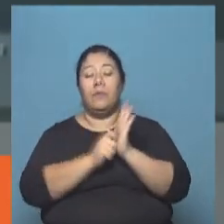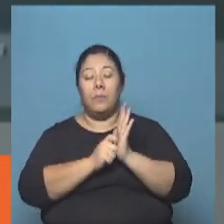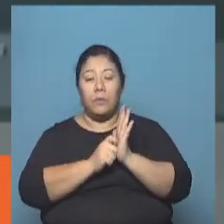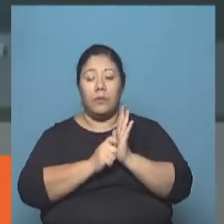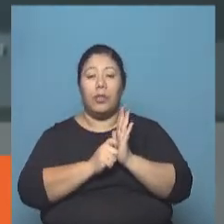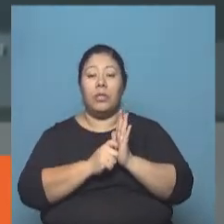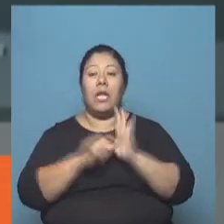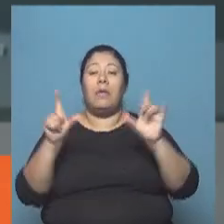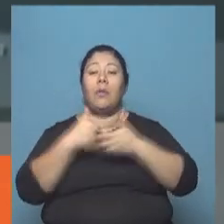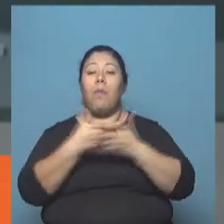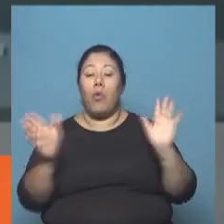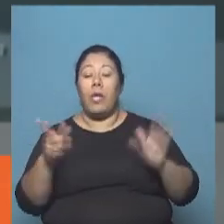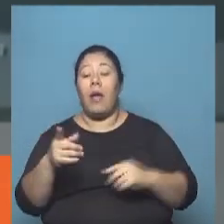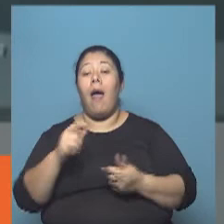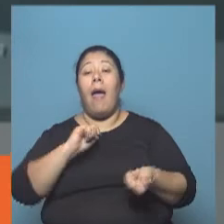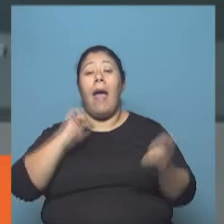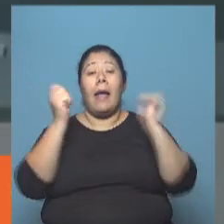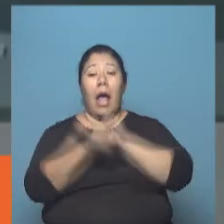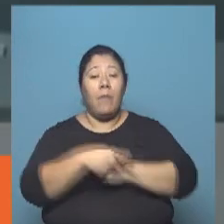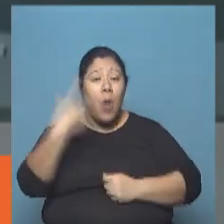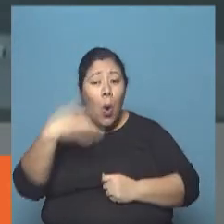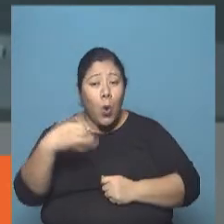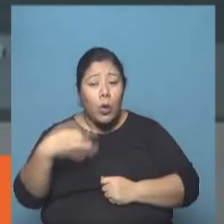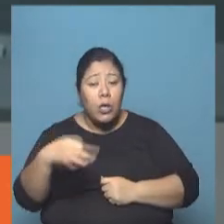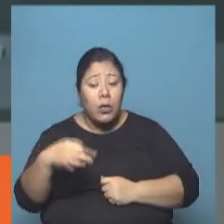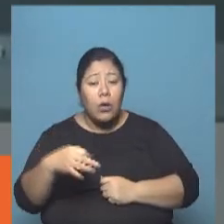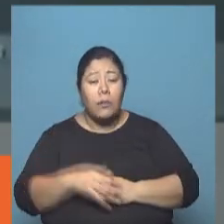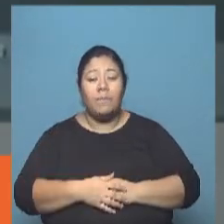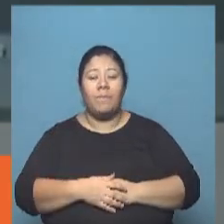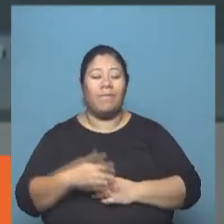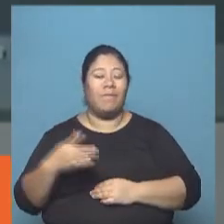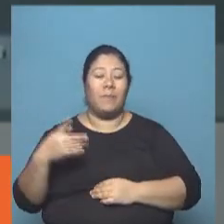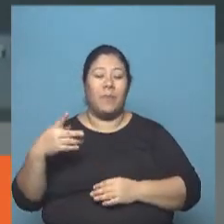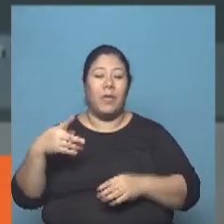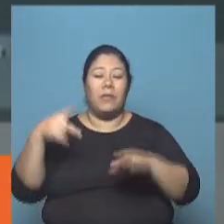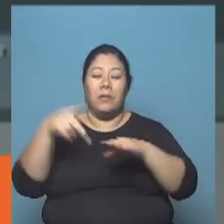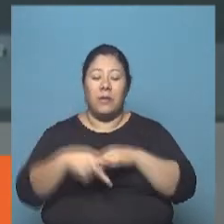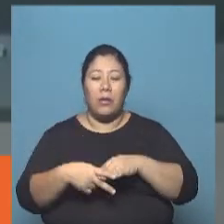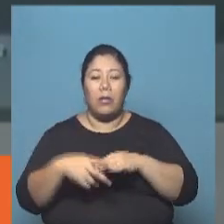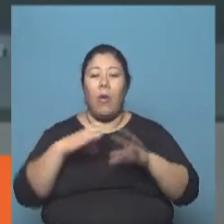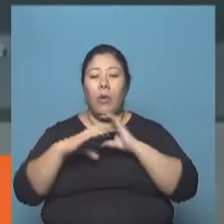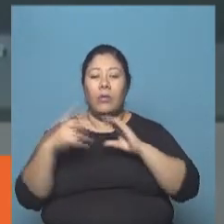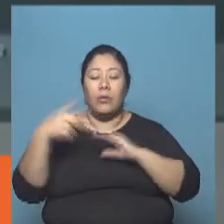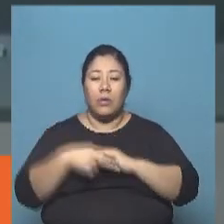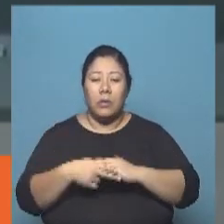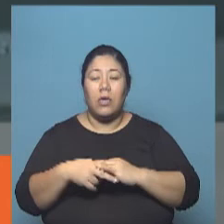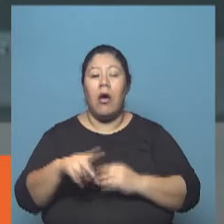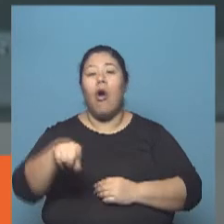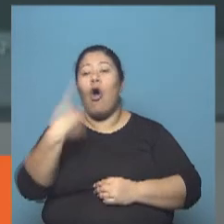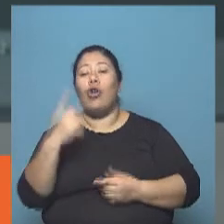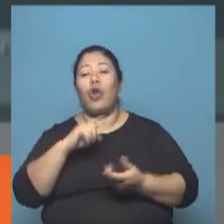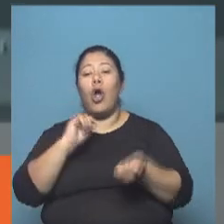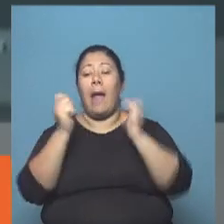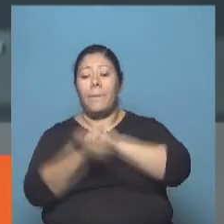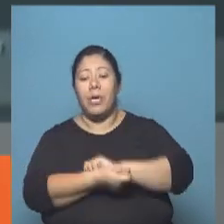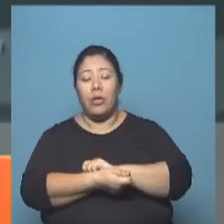modificación va a ser justamente la de Messi o planificás alguna otra rotación dentro del plantel. No,